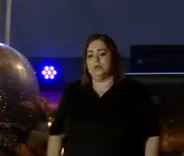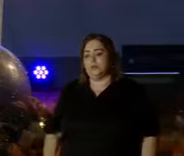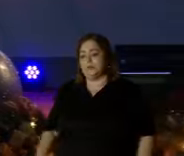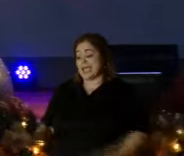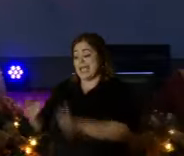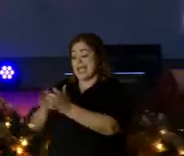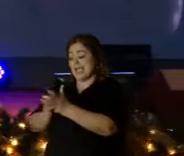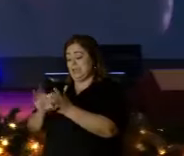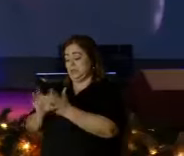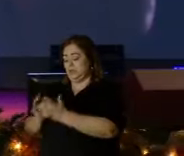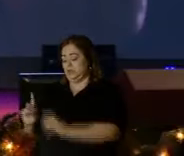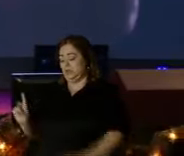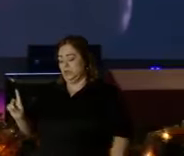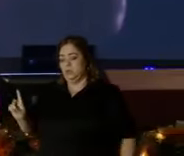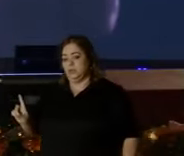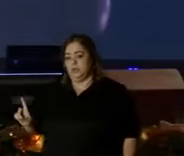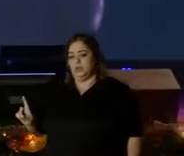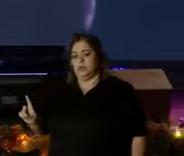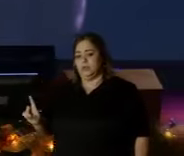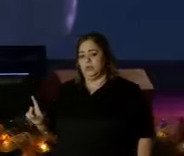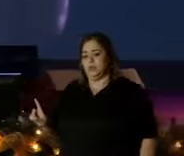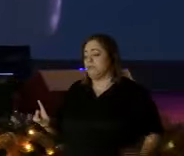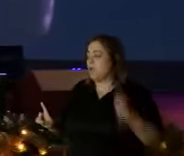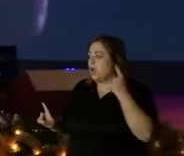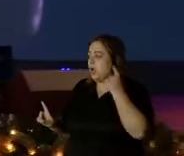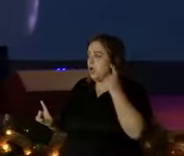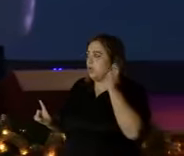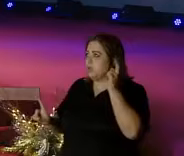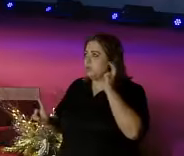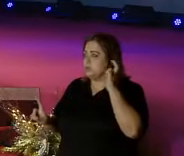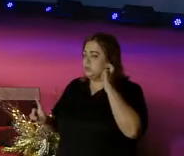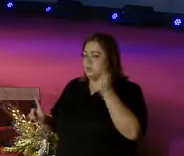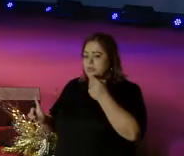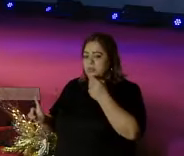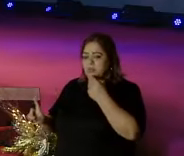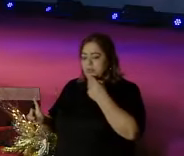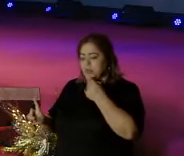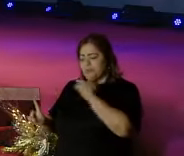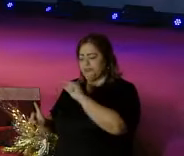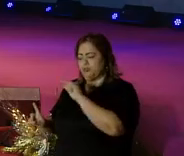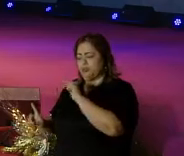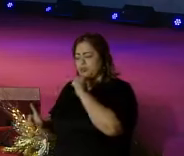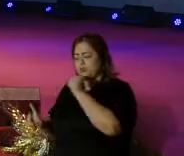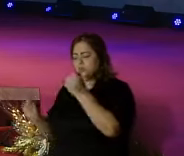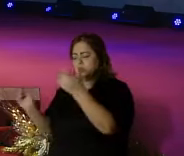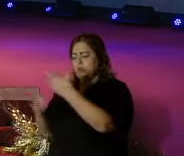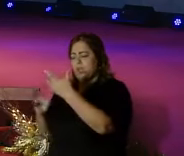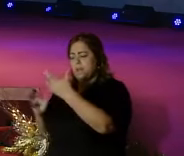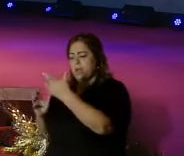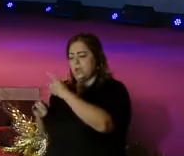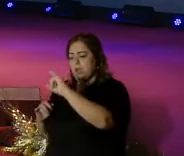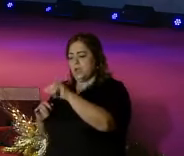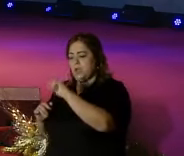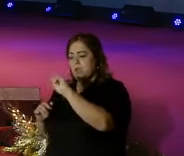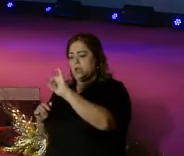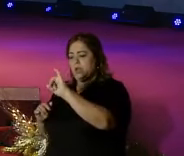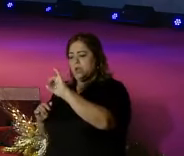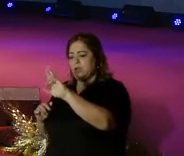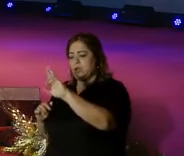Jesús, luego que le oyó, le dijo: no temas, no